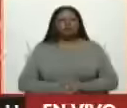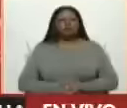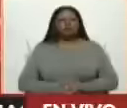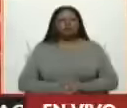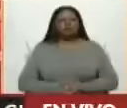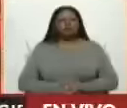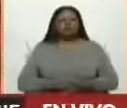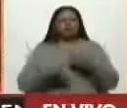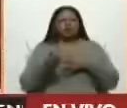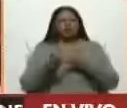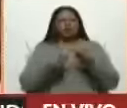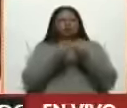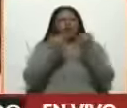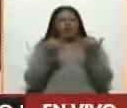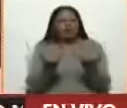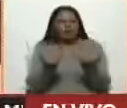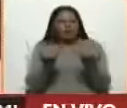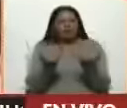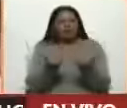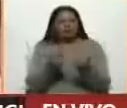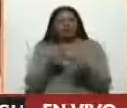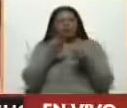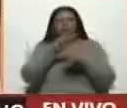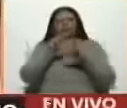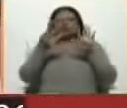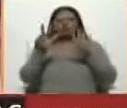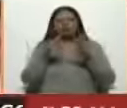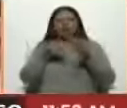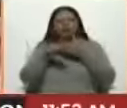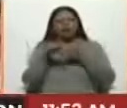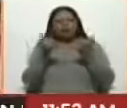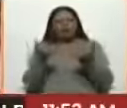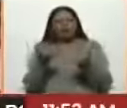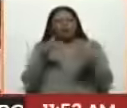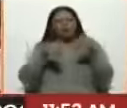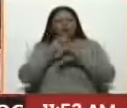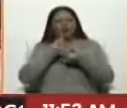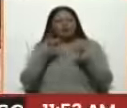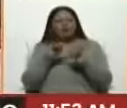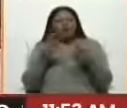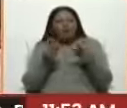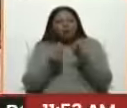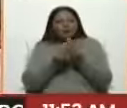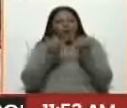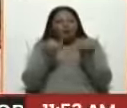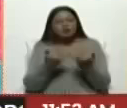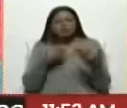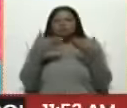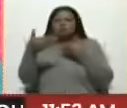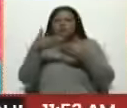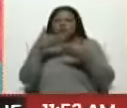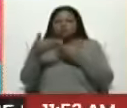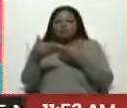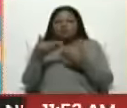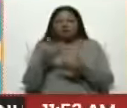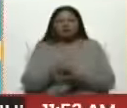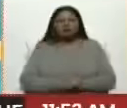y acompañarlos desde ahorita, no acompañarlos el 28 para que vaya a votar, hay que acompañarlos desde ahorita, conversar,